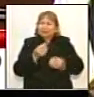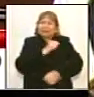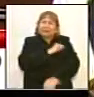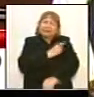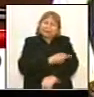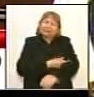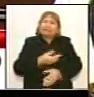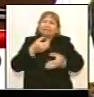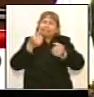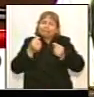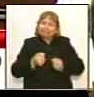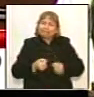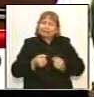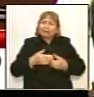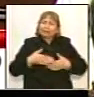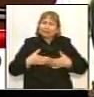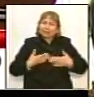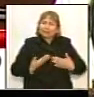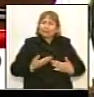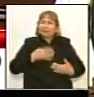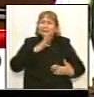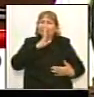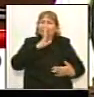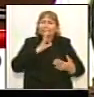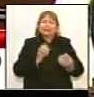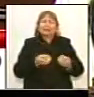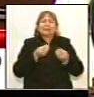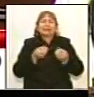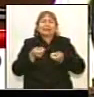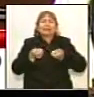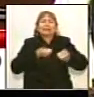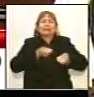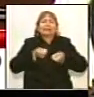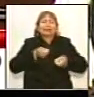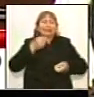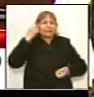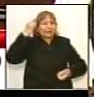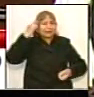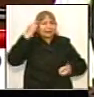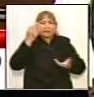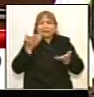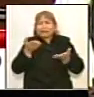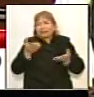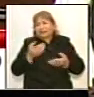moral pueden hablar de cómo deben funcionar los partidos políticos